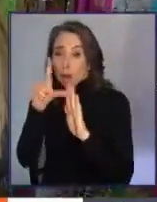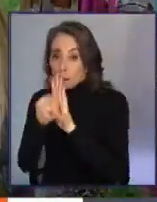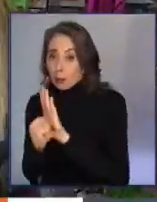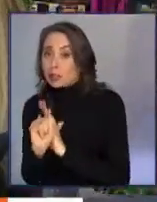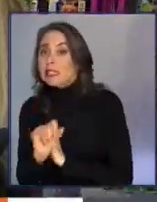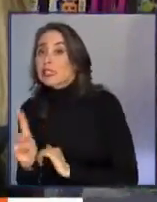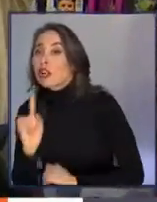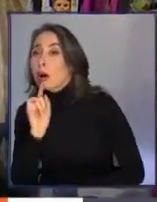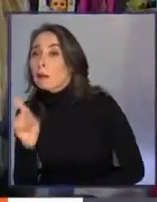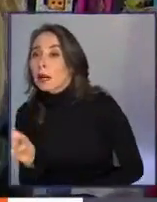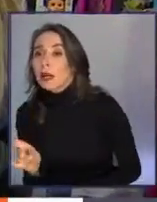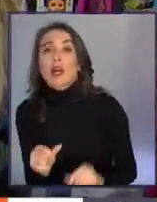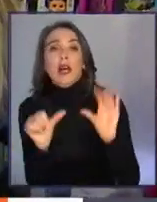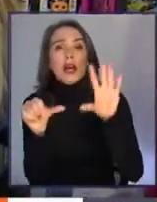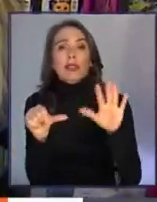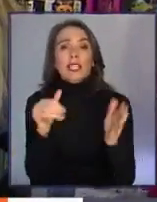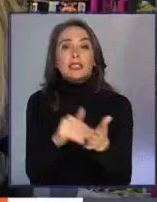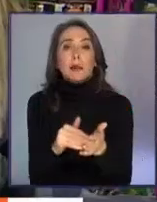¿no?